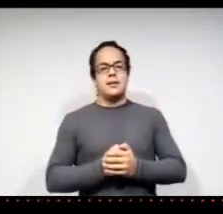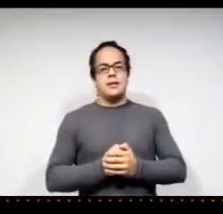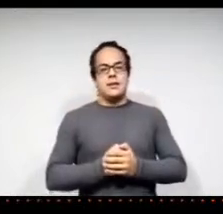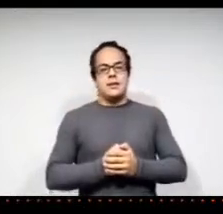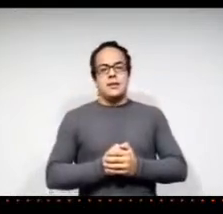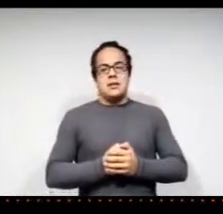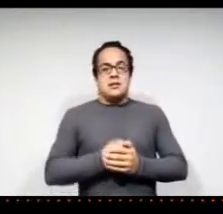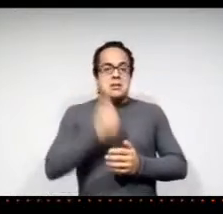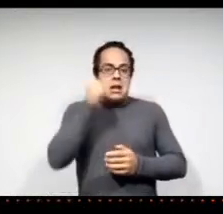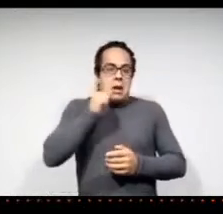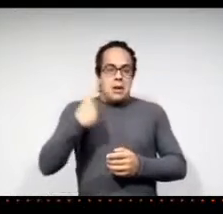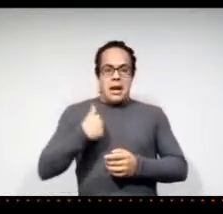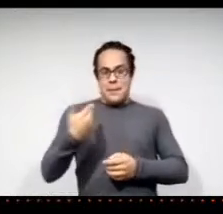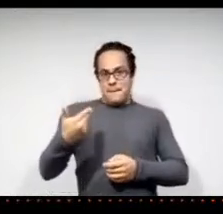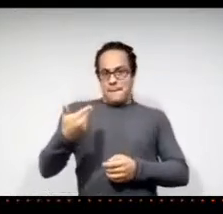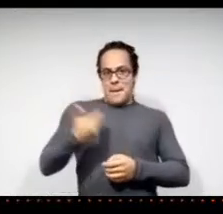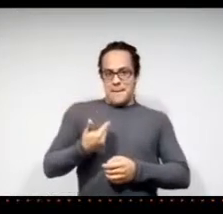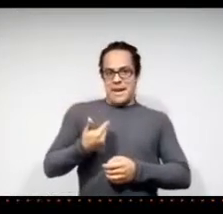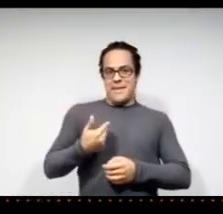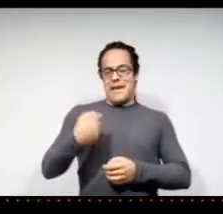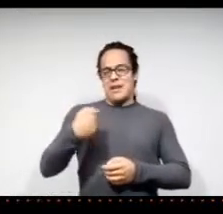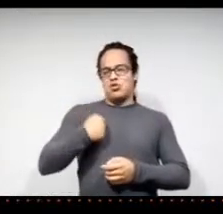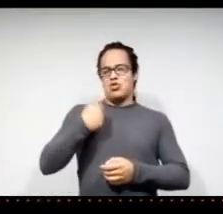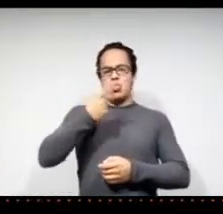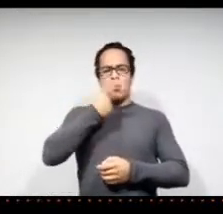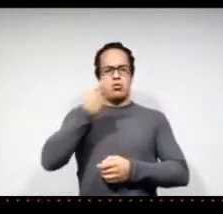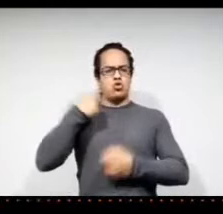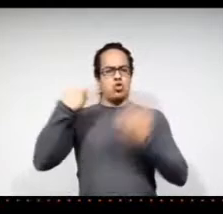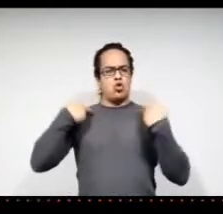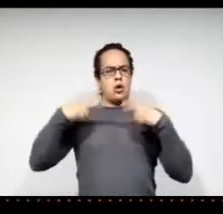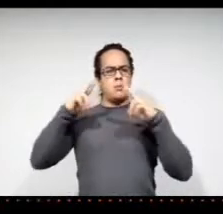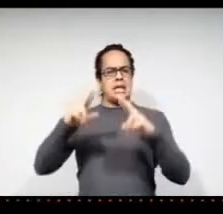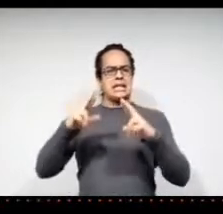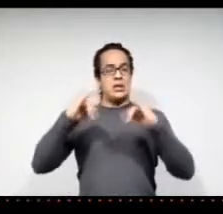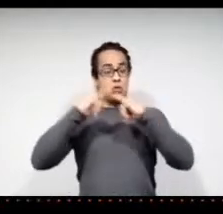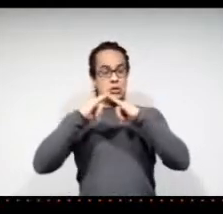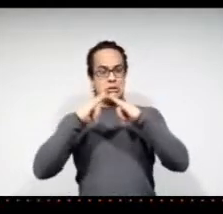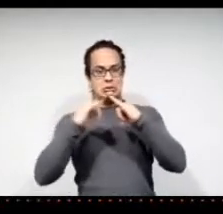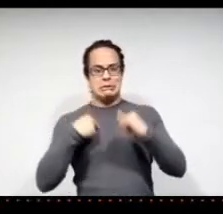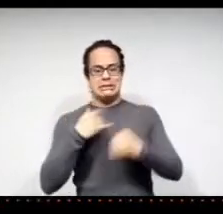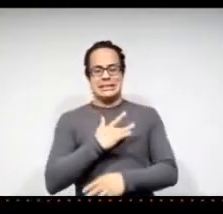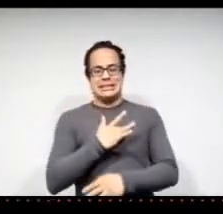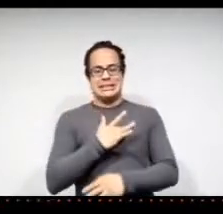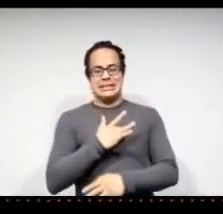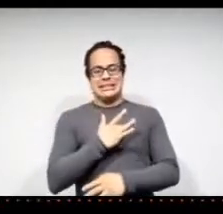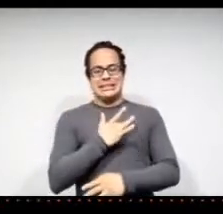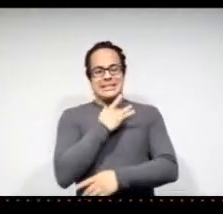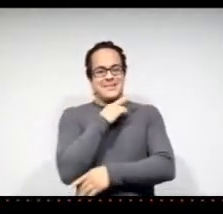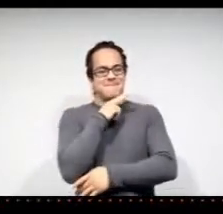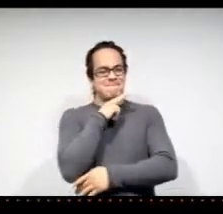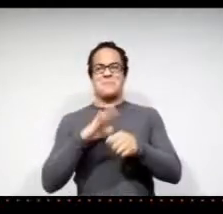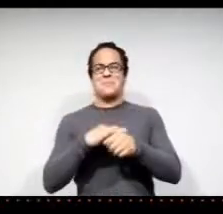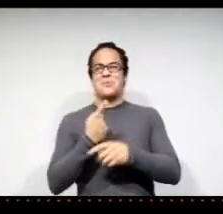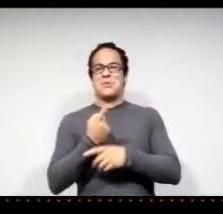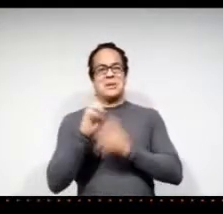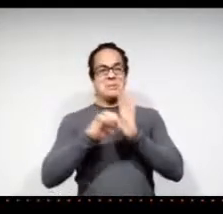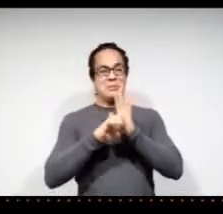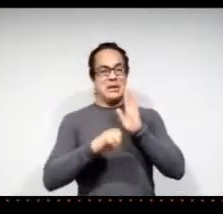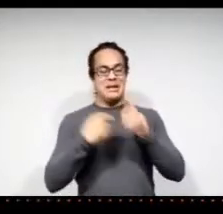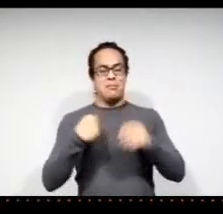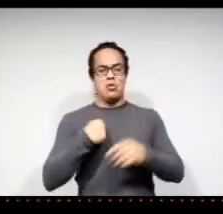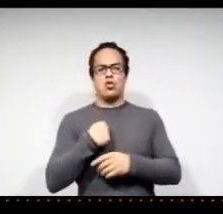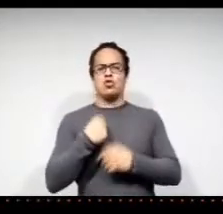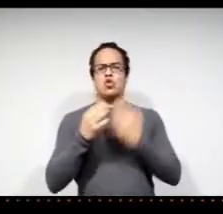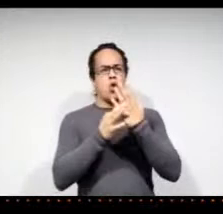que hablemos por la institución me pone algo nervioso, ¿no? Porque si yo digo, la UNAM